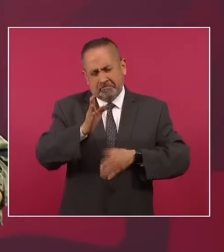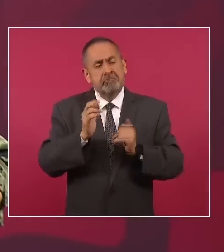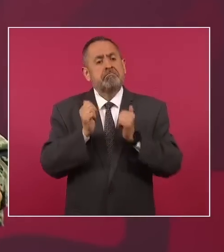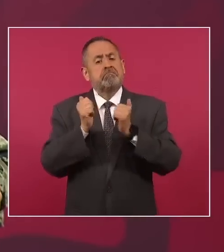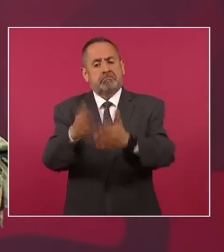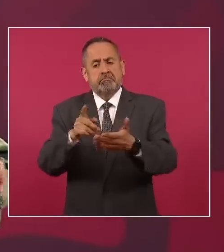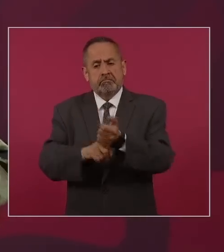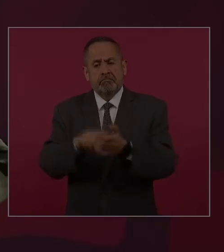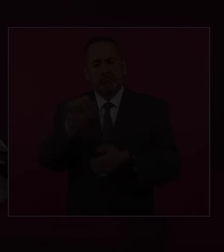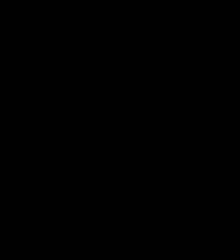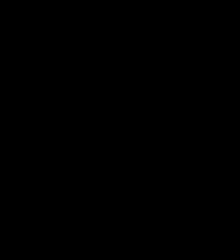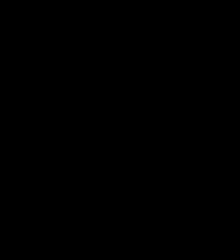Felipe Ángeles